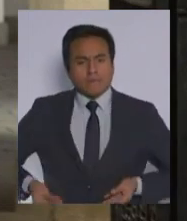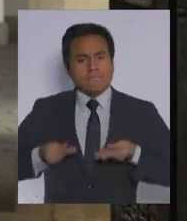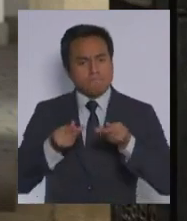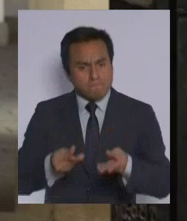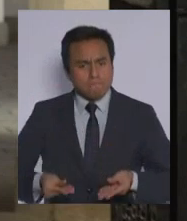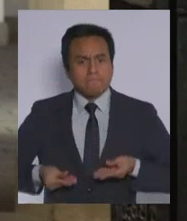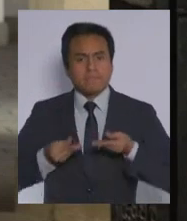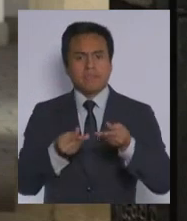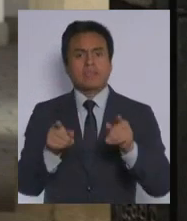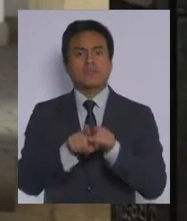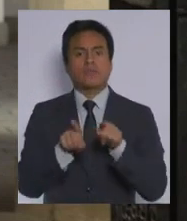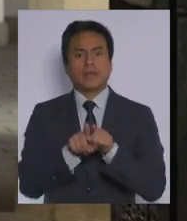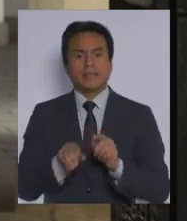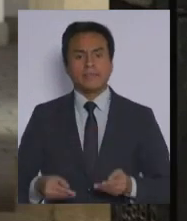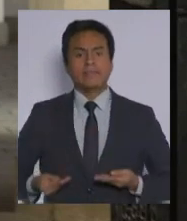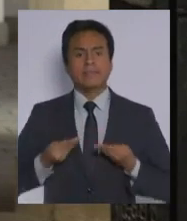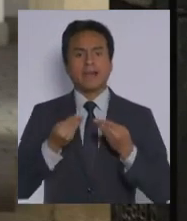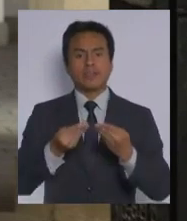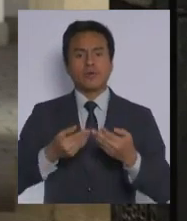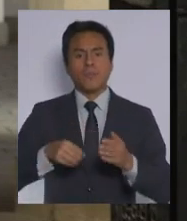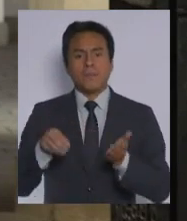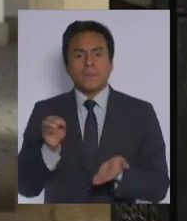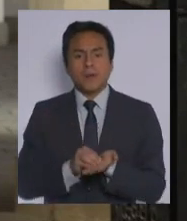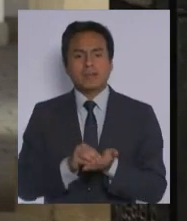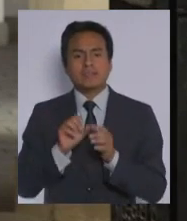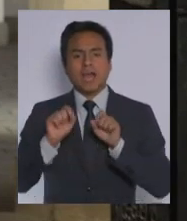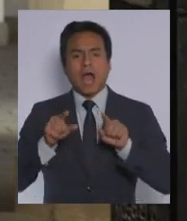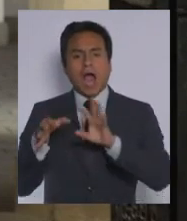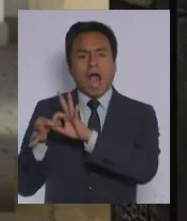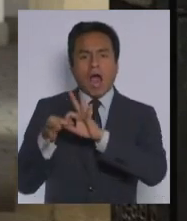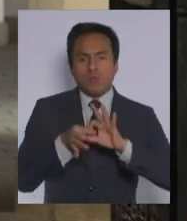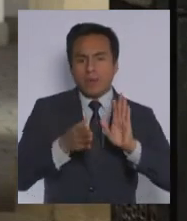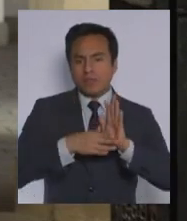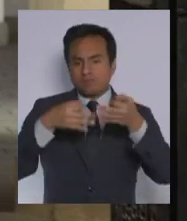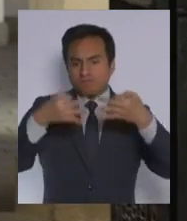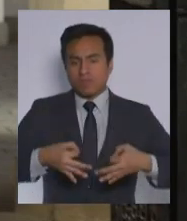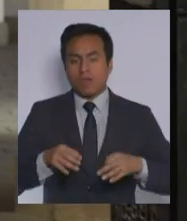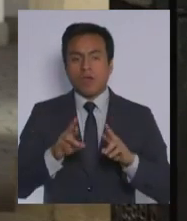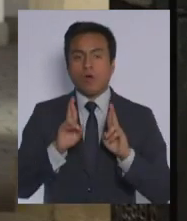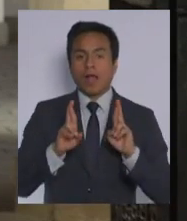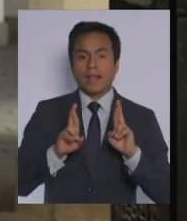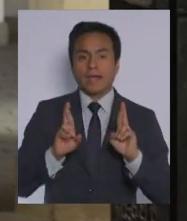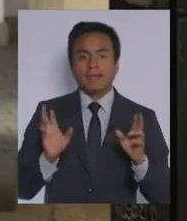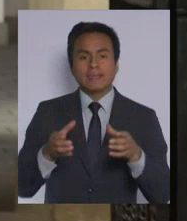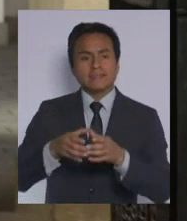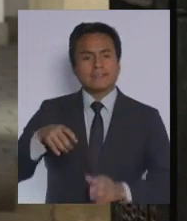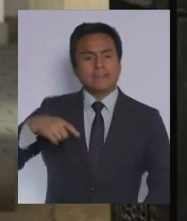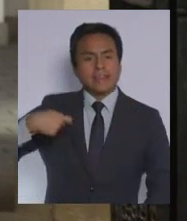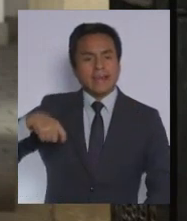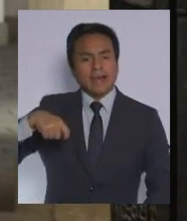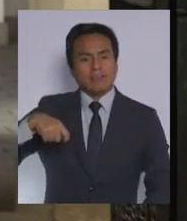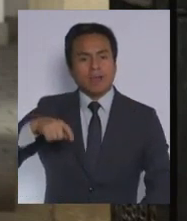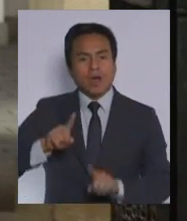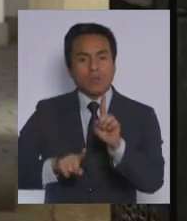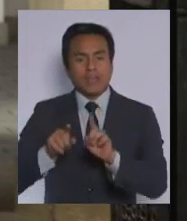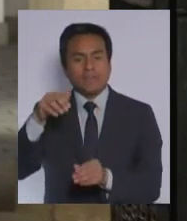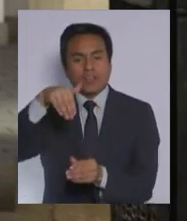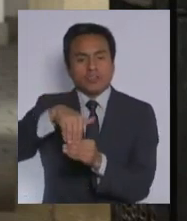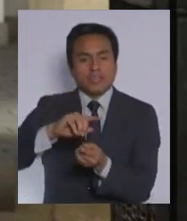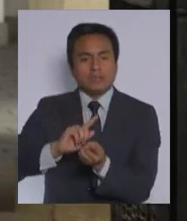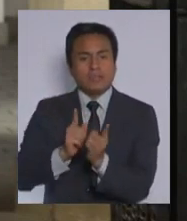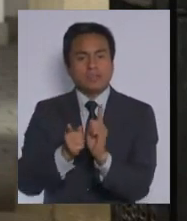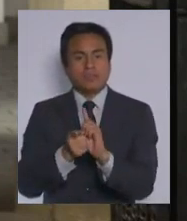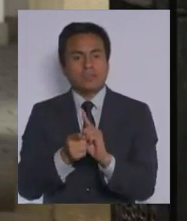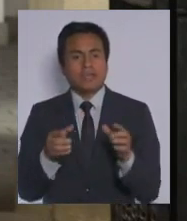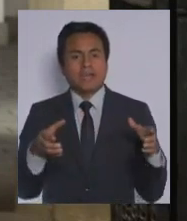dando efectivamente más y más argumentos para que ojalá el senado donde hemos revertido algunas votaciones de